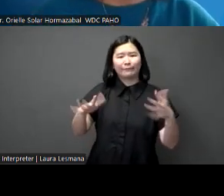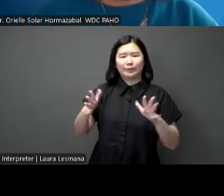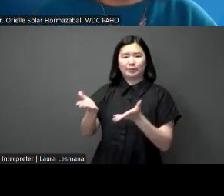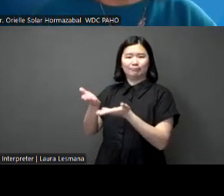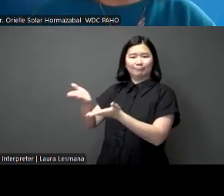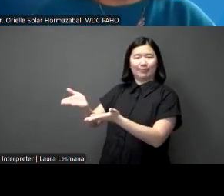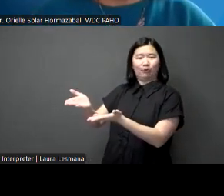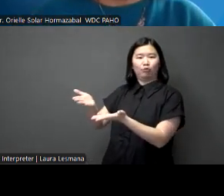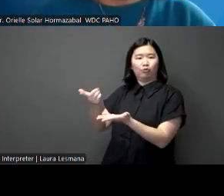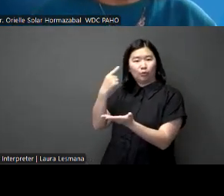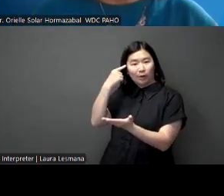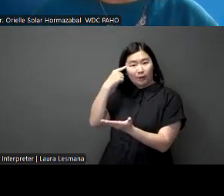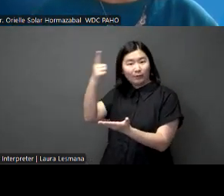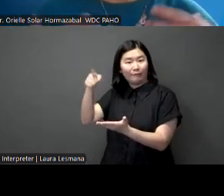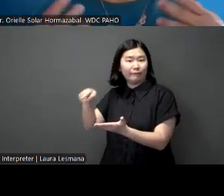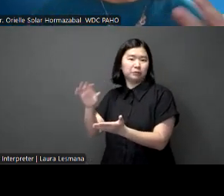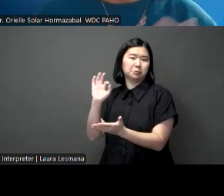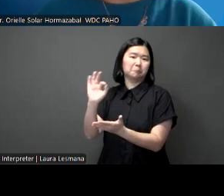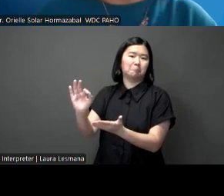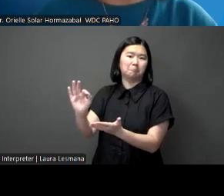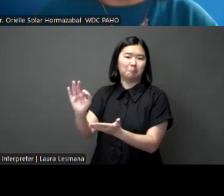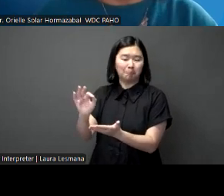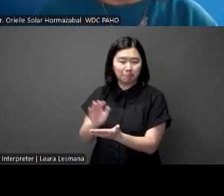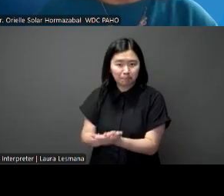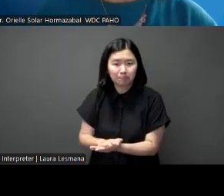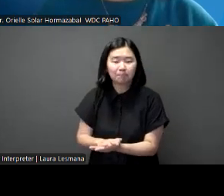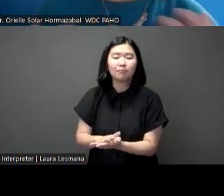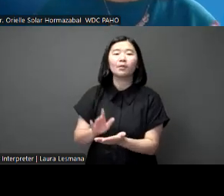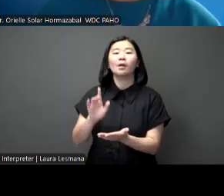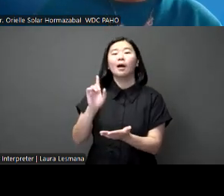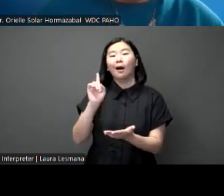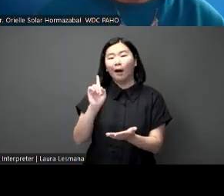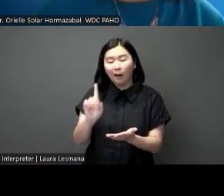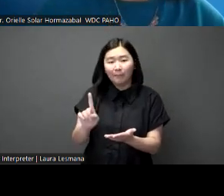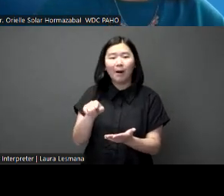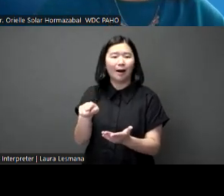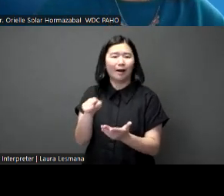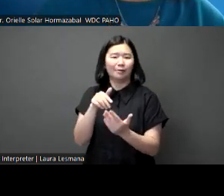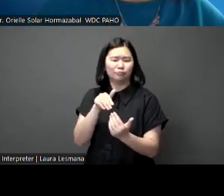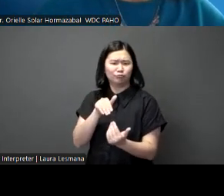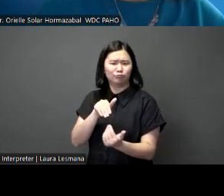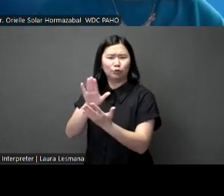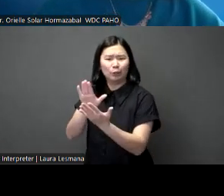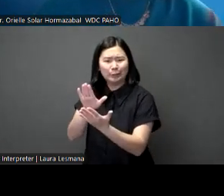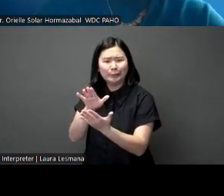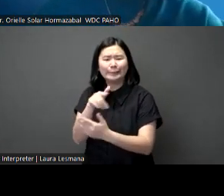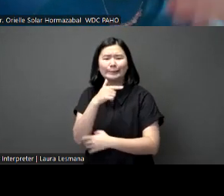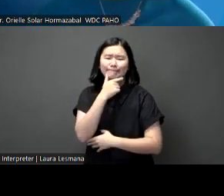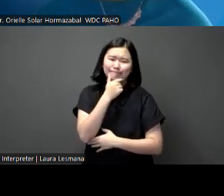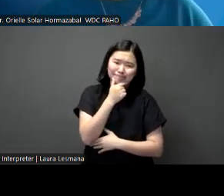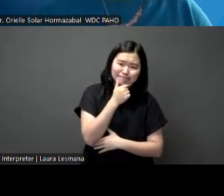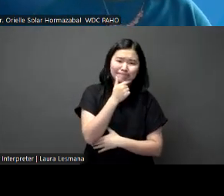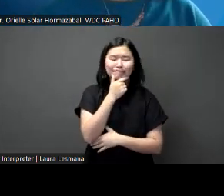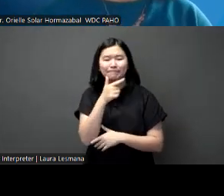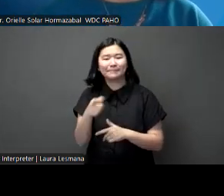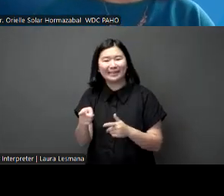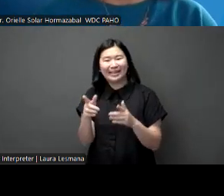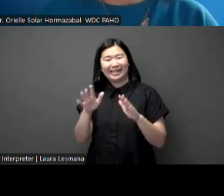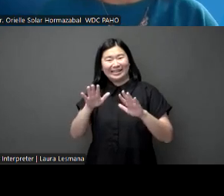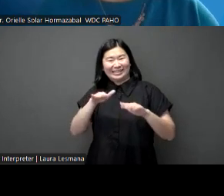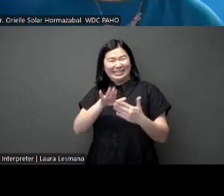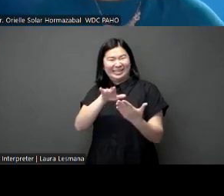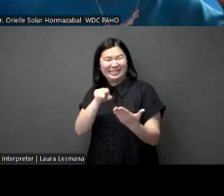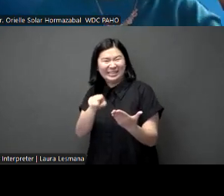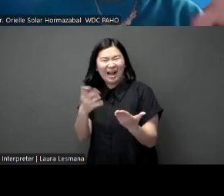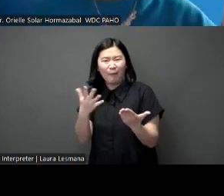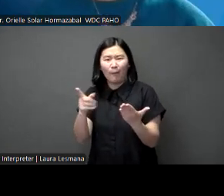interior de Innova, que son 8 pasos, y que cada proceso es único en el país. Y estos 8 pasos acá están a grandes